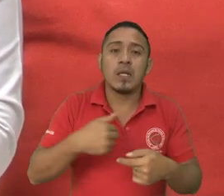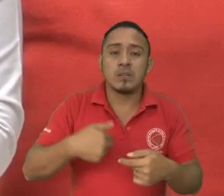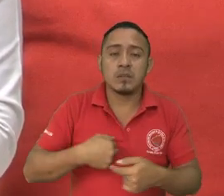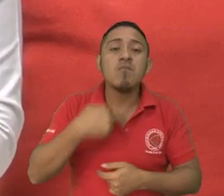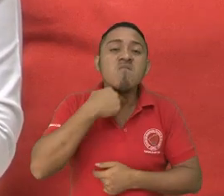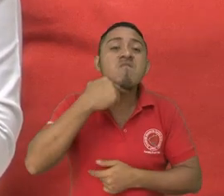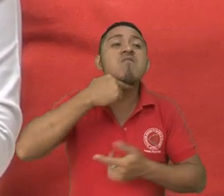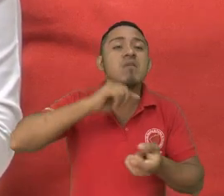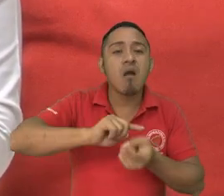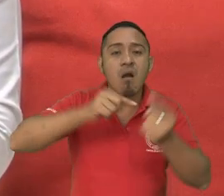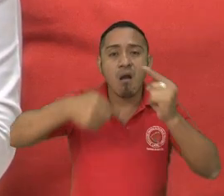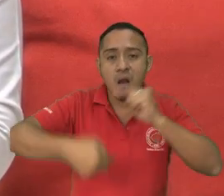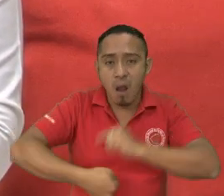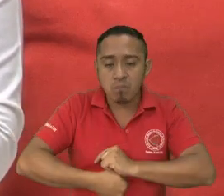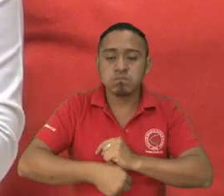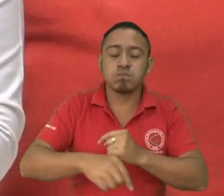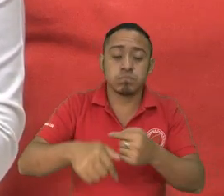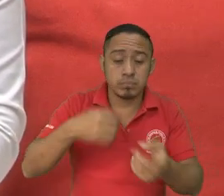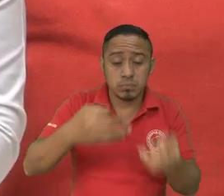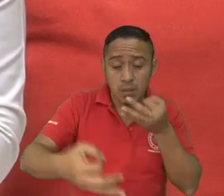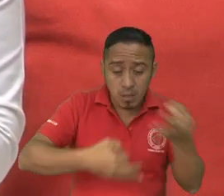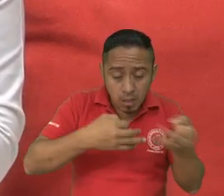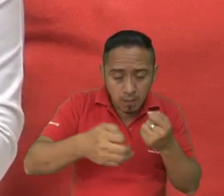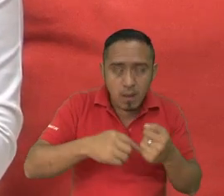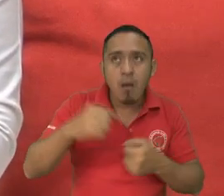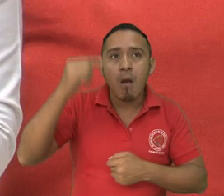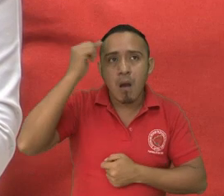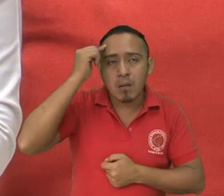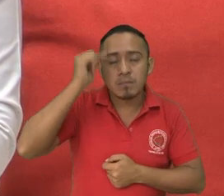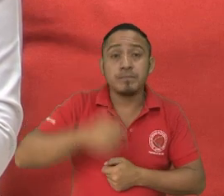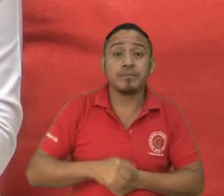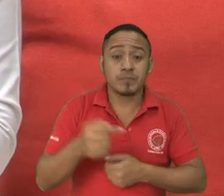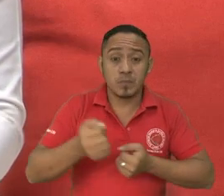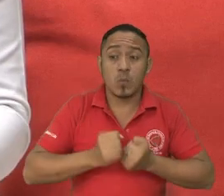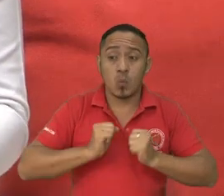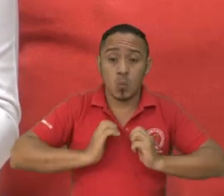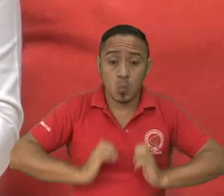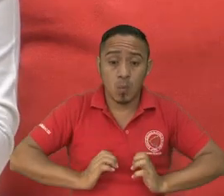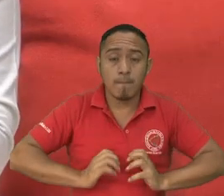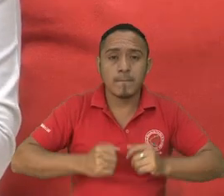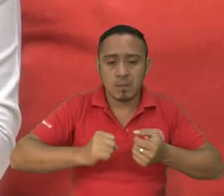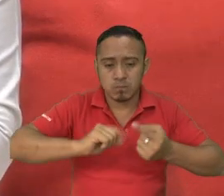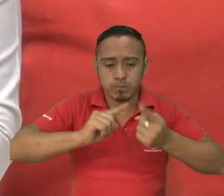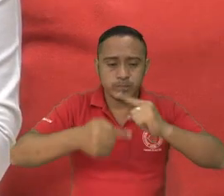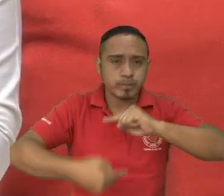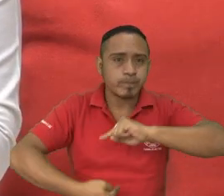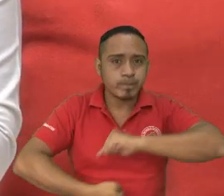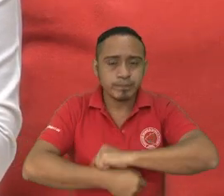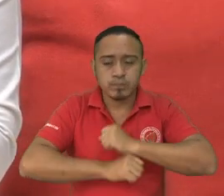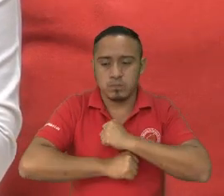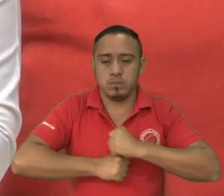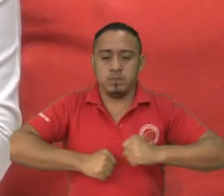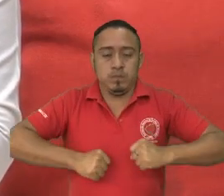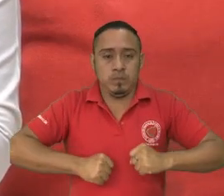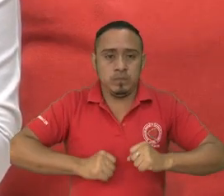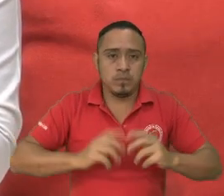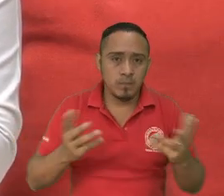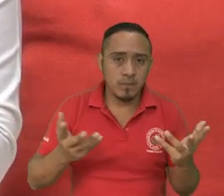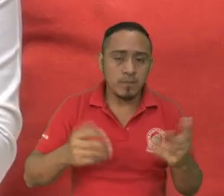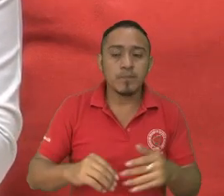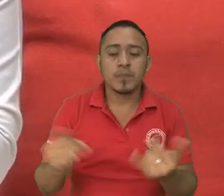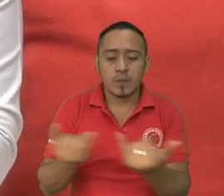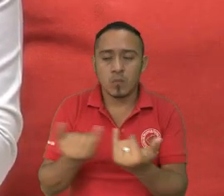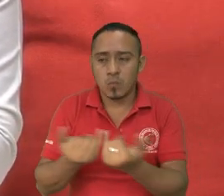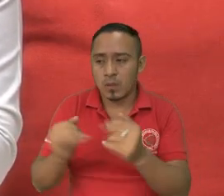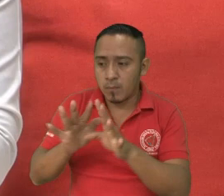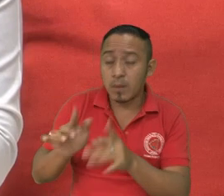otra voz, no vas a ser así, entonces vas y tu cuerpo va a sufrir un cambio, y igual en las niñas también,